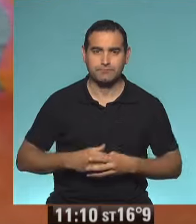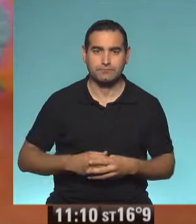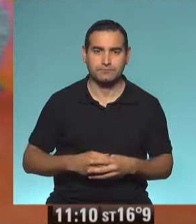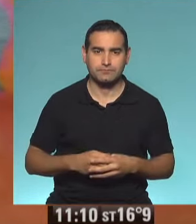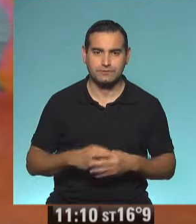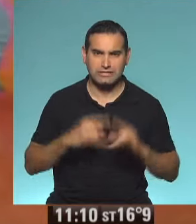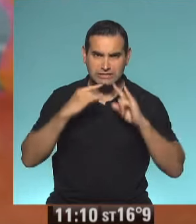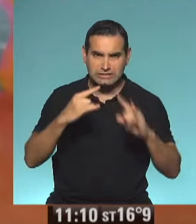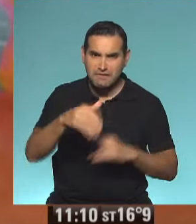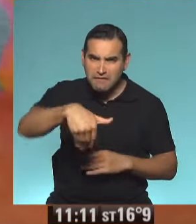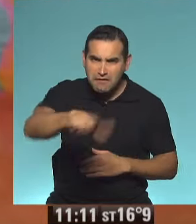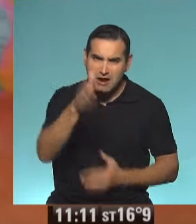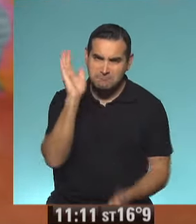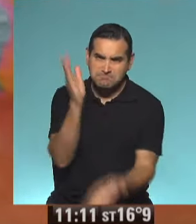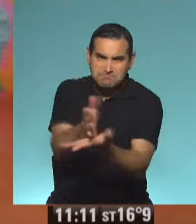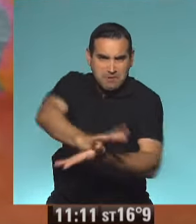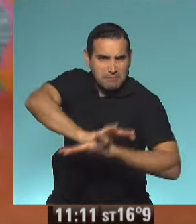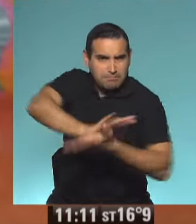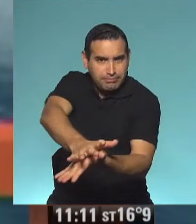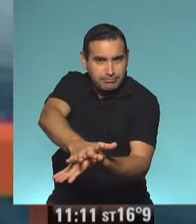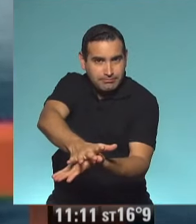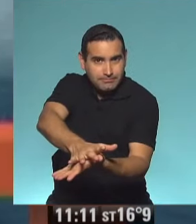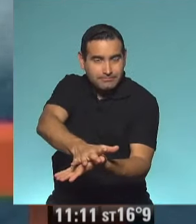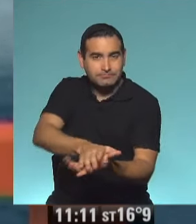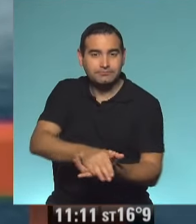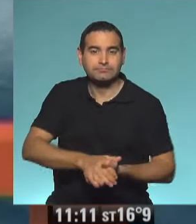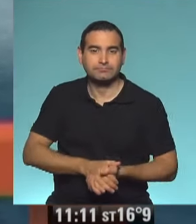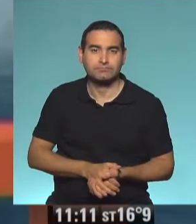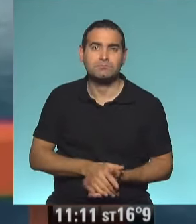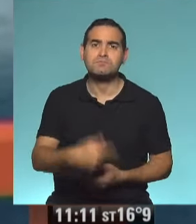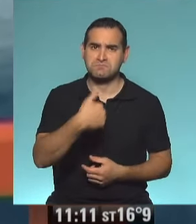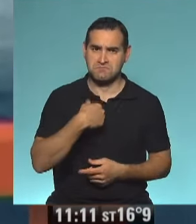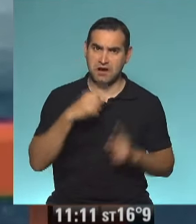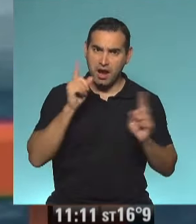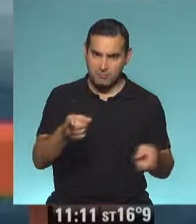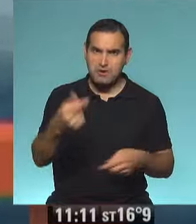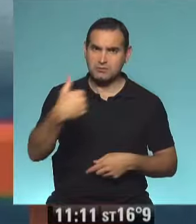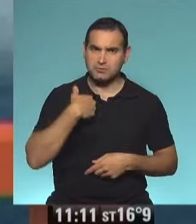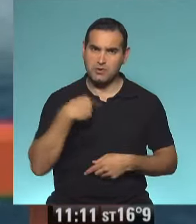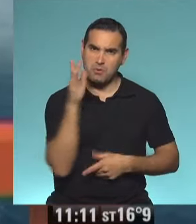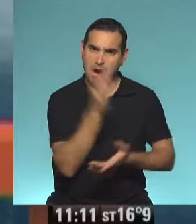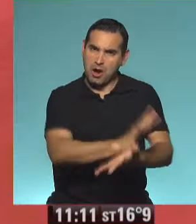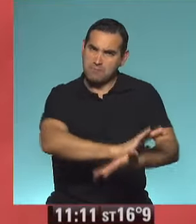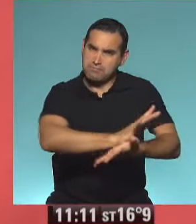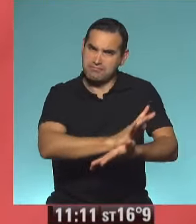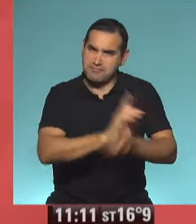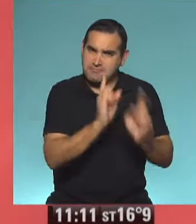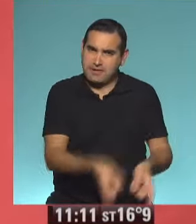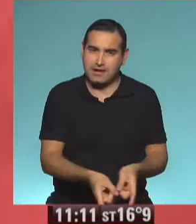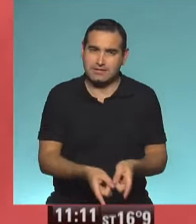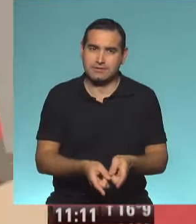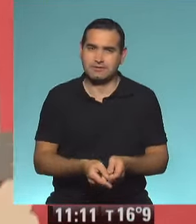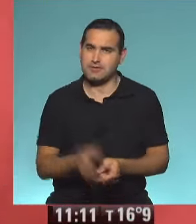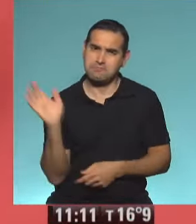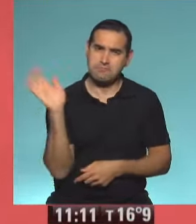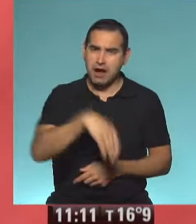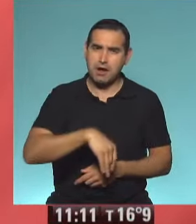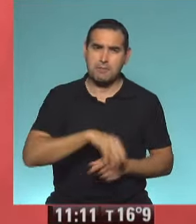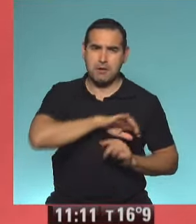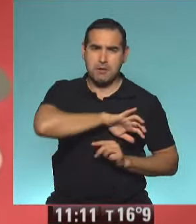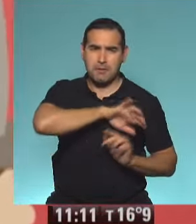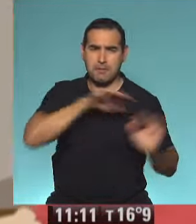¡Te voy a hacer picadillo! ¡Hijo, te voy a hacer paté! ¡Vamos al